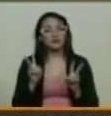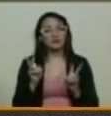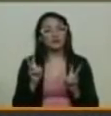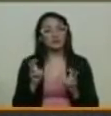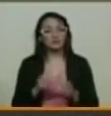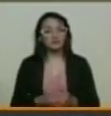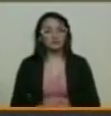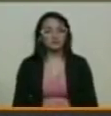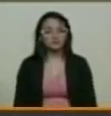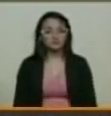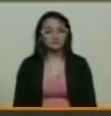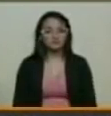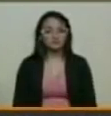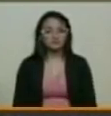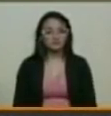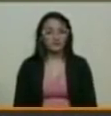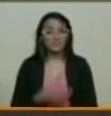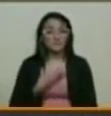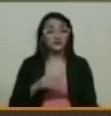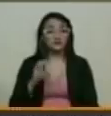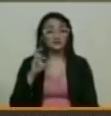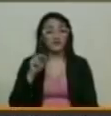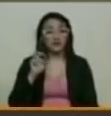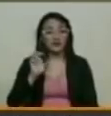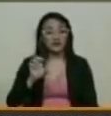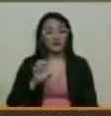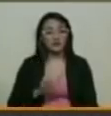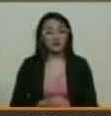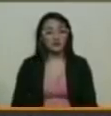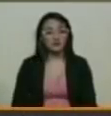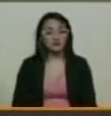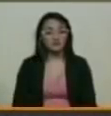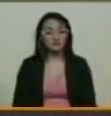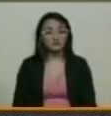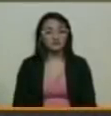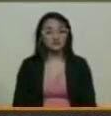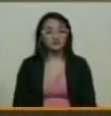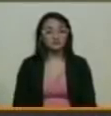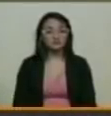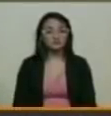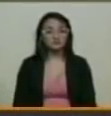materia. Presidenta del Consejo Nacional Electoral.